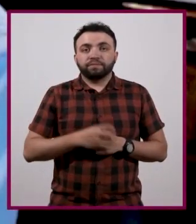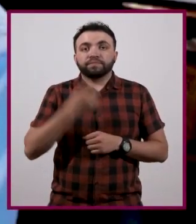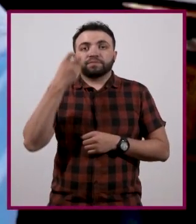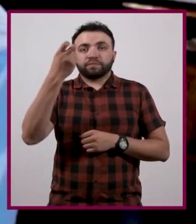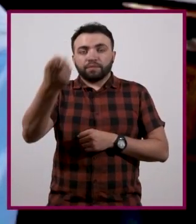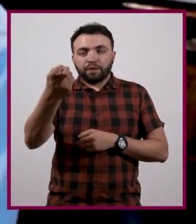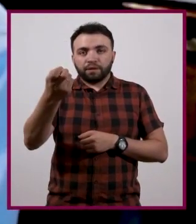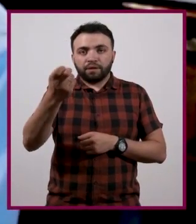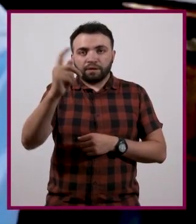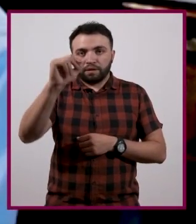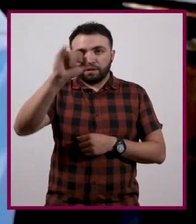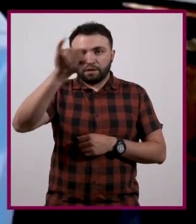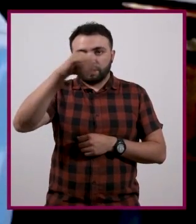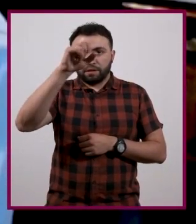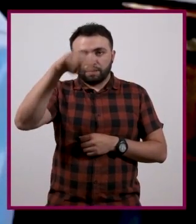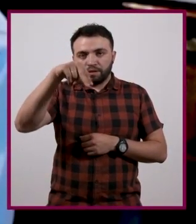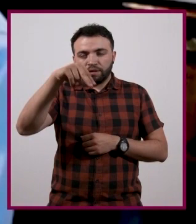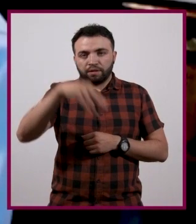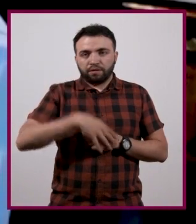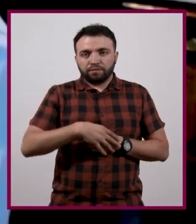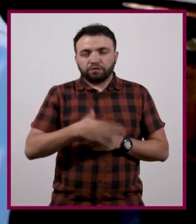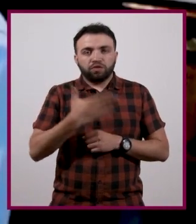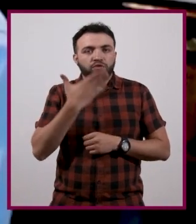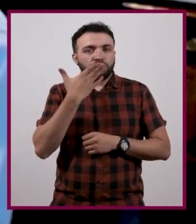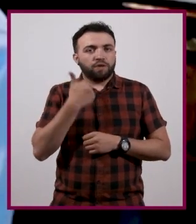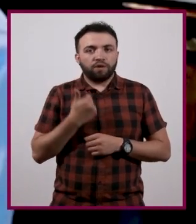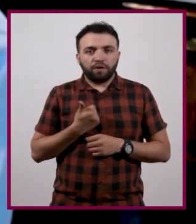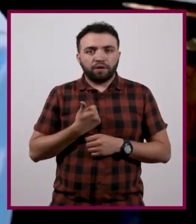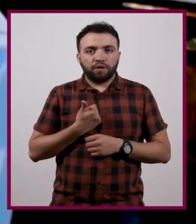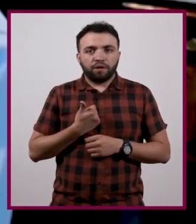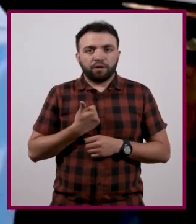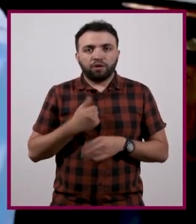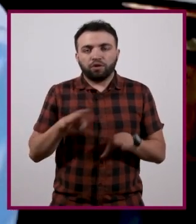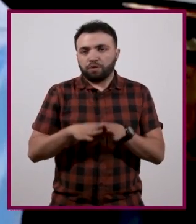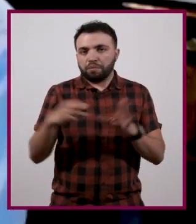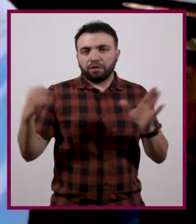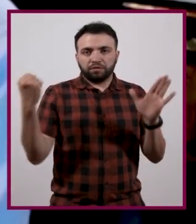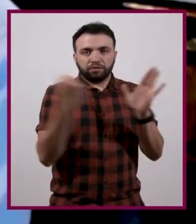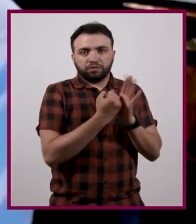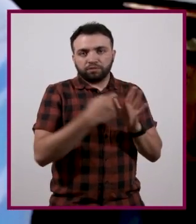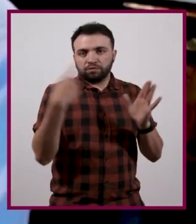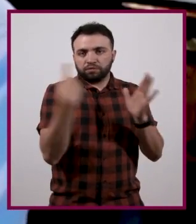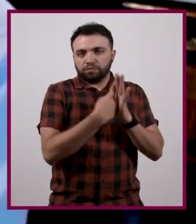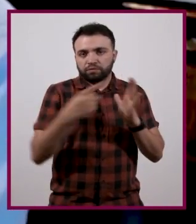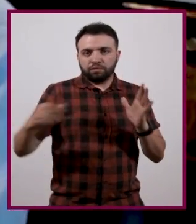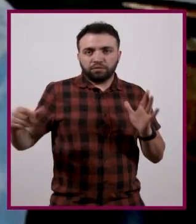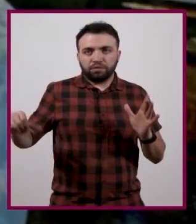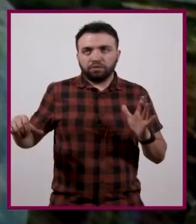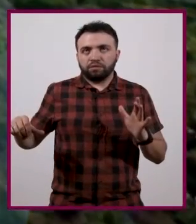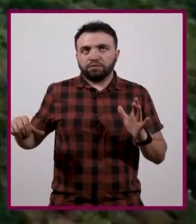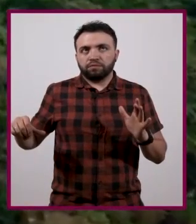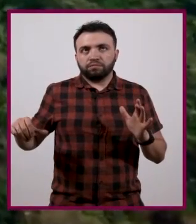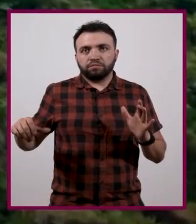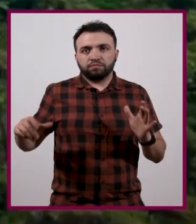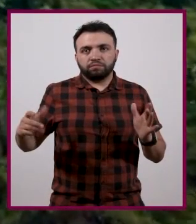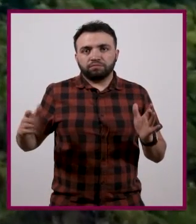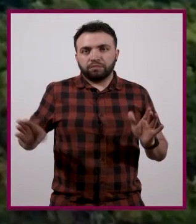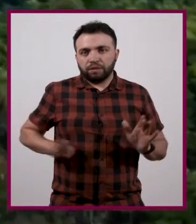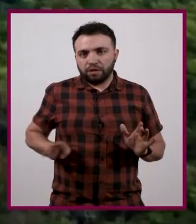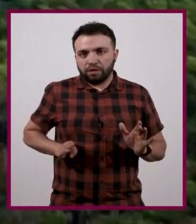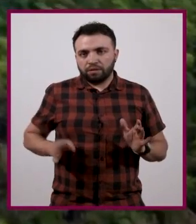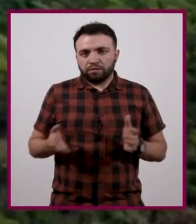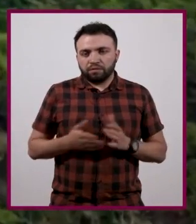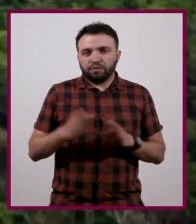Tajín aparentemente no tiene un sello característico como los mexicas. Todo